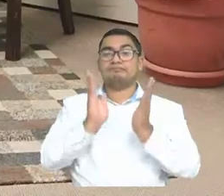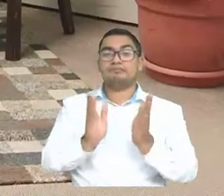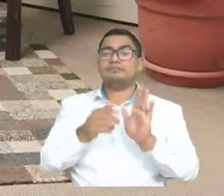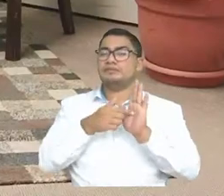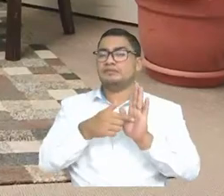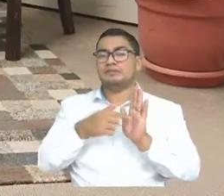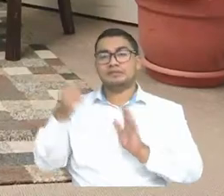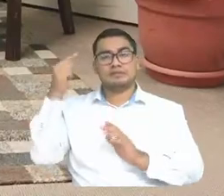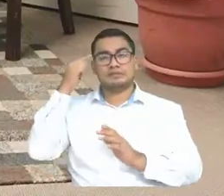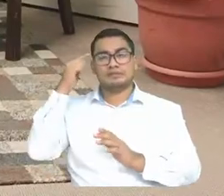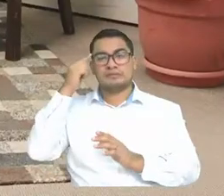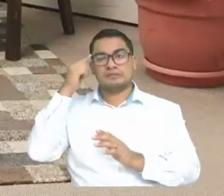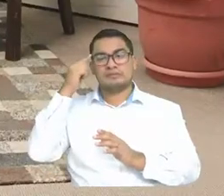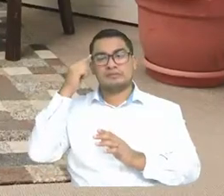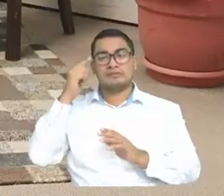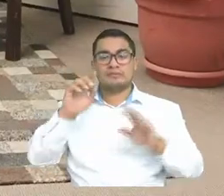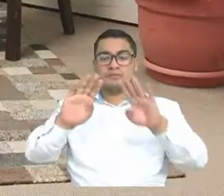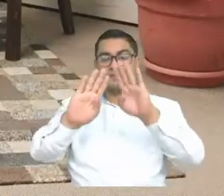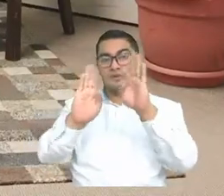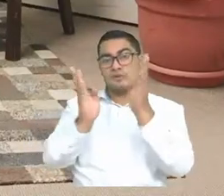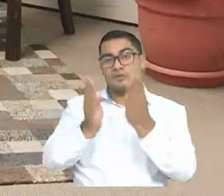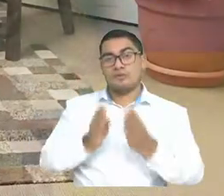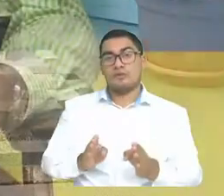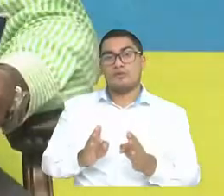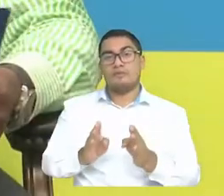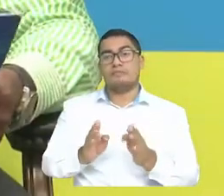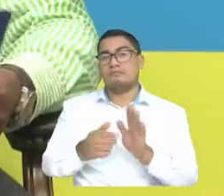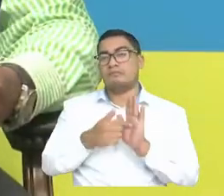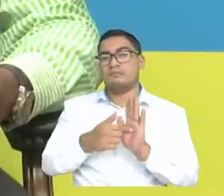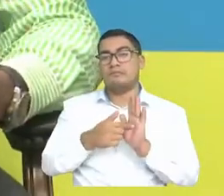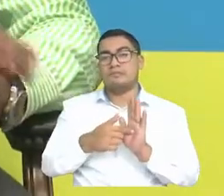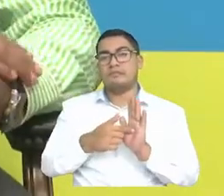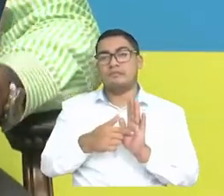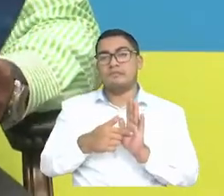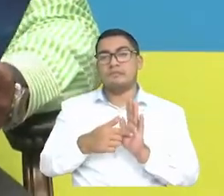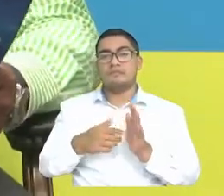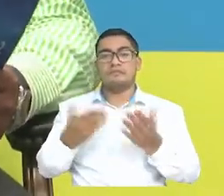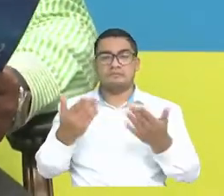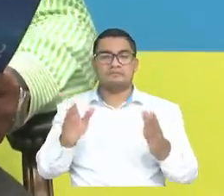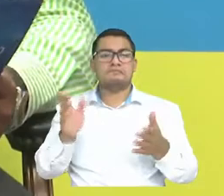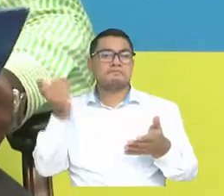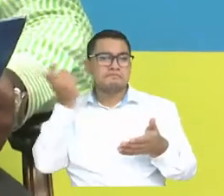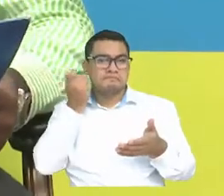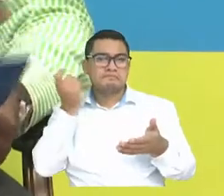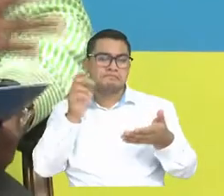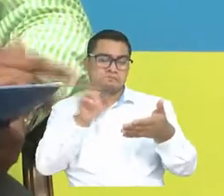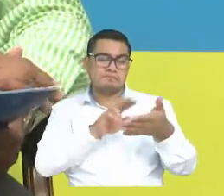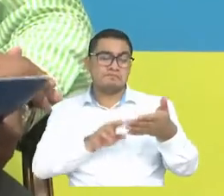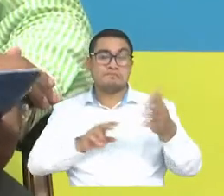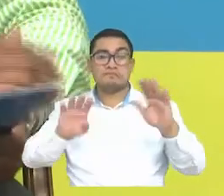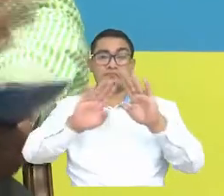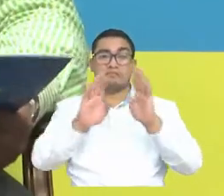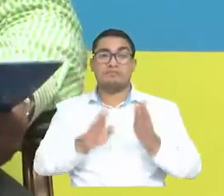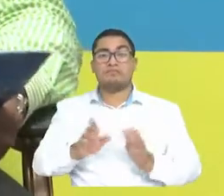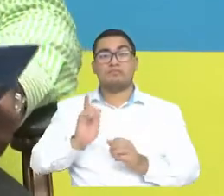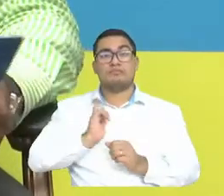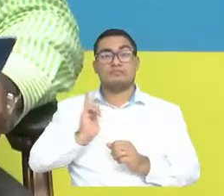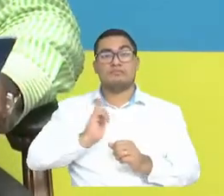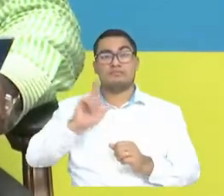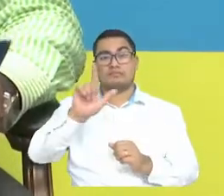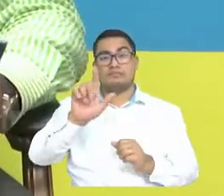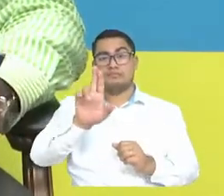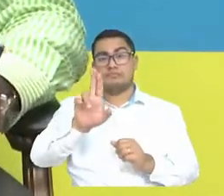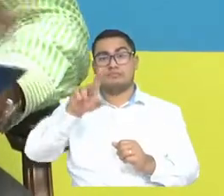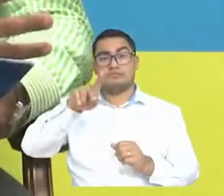que, por ejemplo, si la mujer tiene, he escuchado yo y he leído que si la mujer tiene lupus, por ejemplo, una